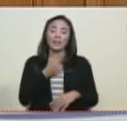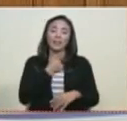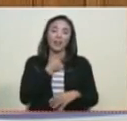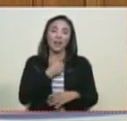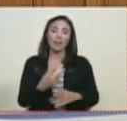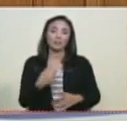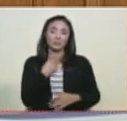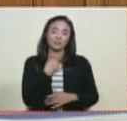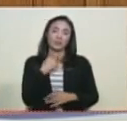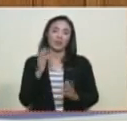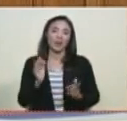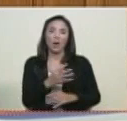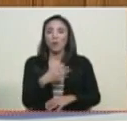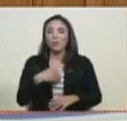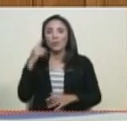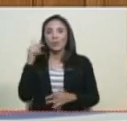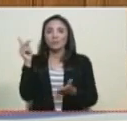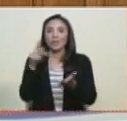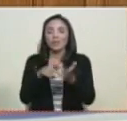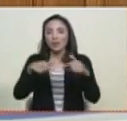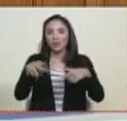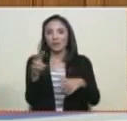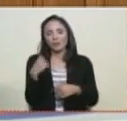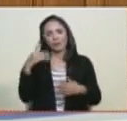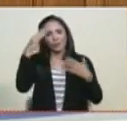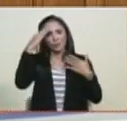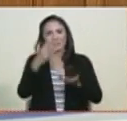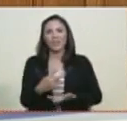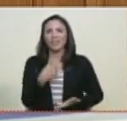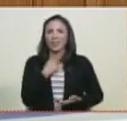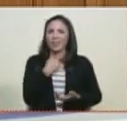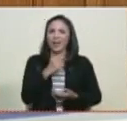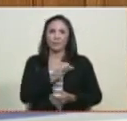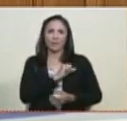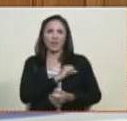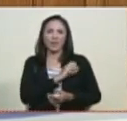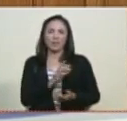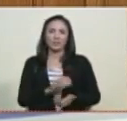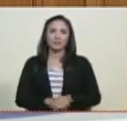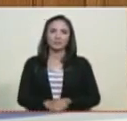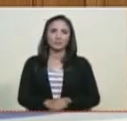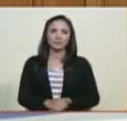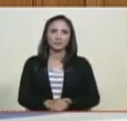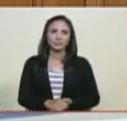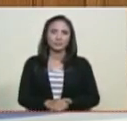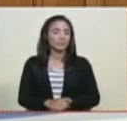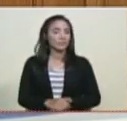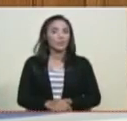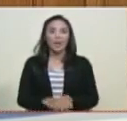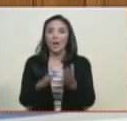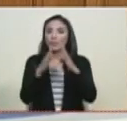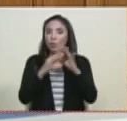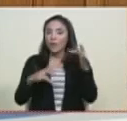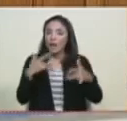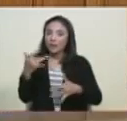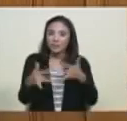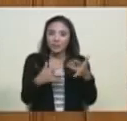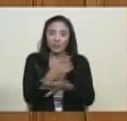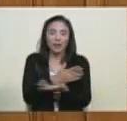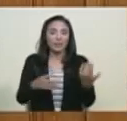para participar de este tipo de eventos, lo sé perfectamente. está referido en todos los eventos